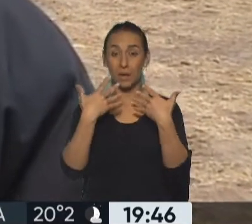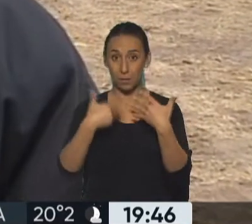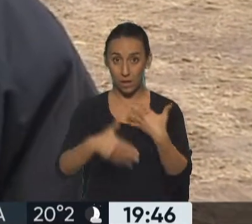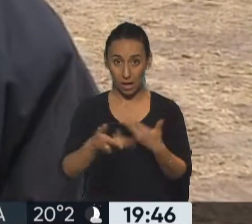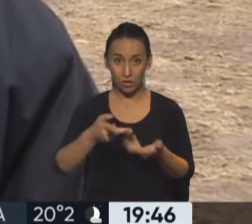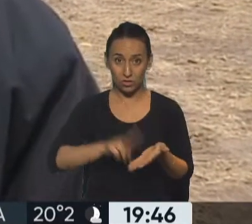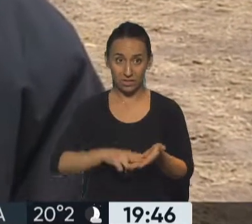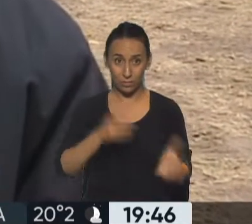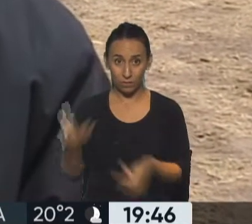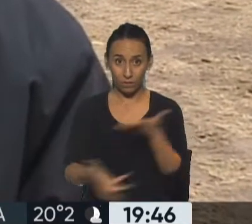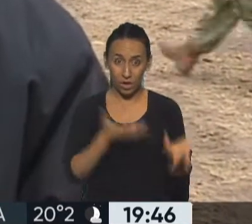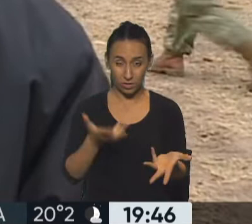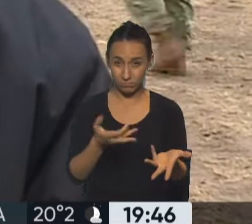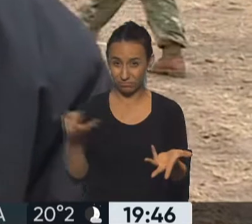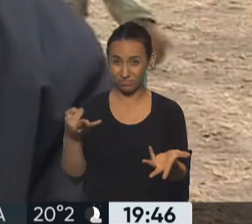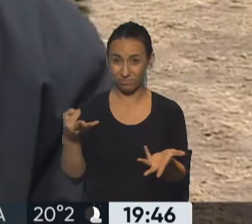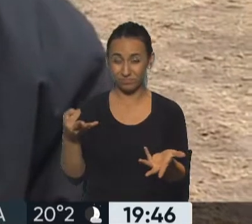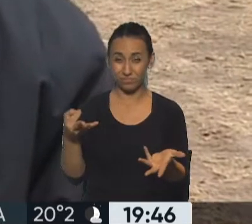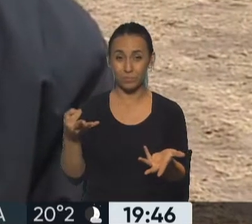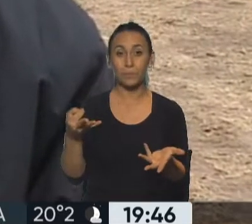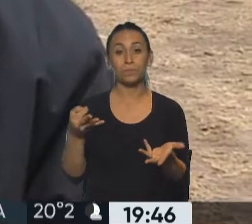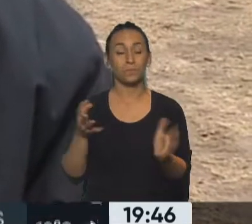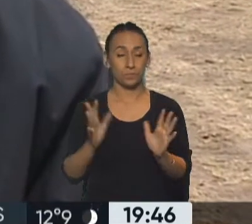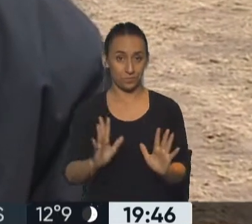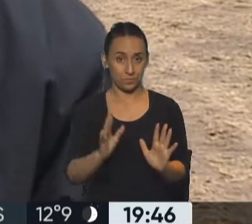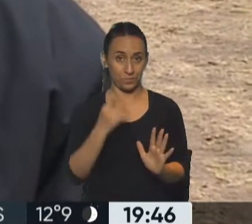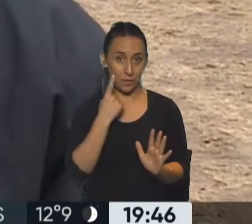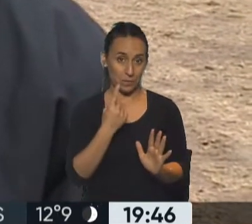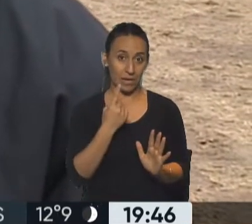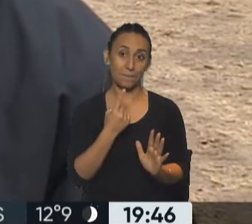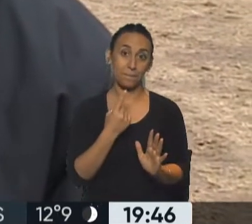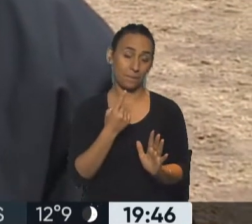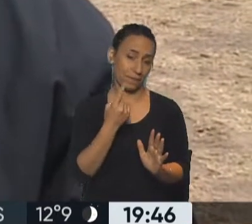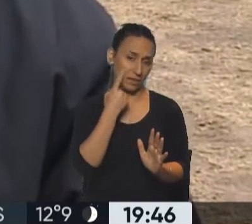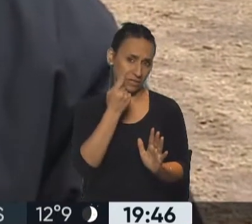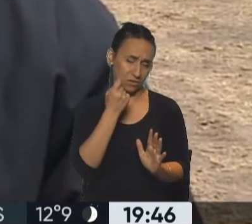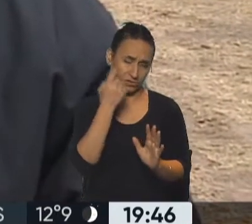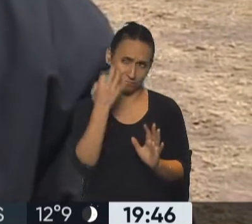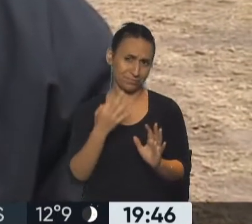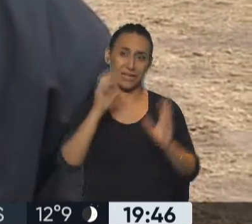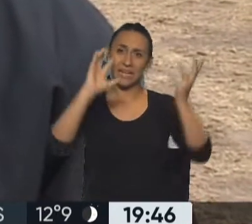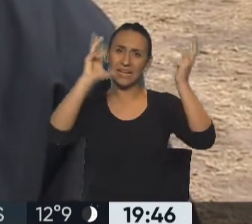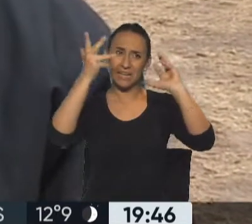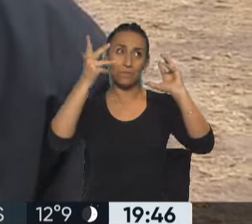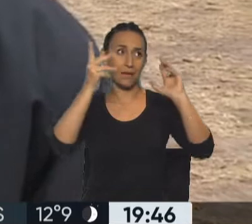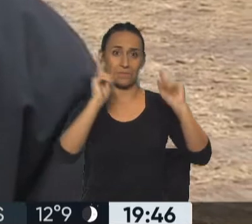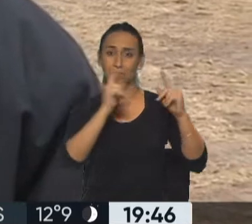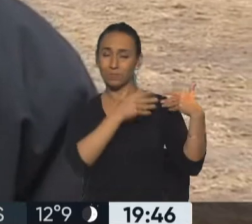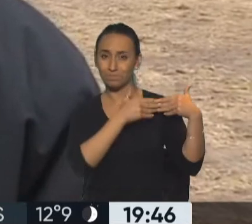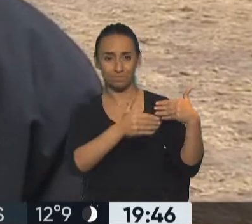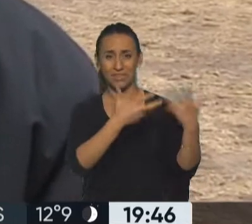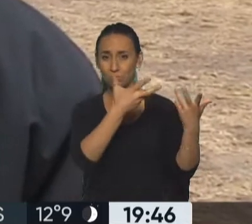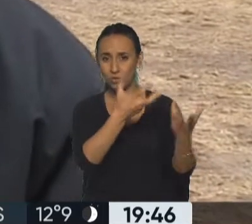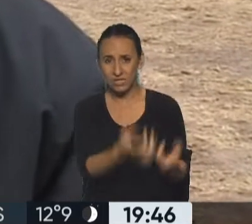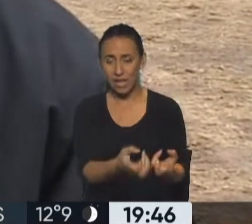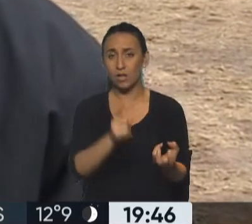situación? Mirá, es evidente que como veníamos con el clima, que está todo muy seco, con la gran bajante del